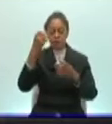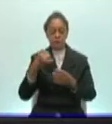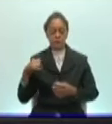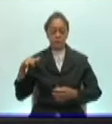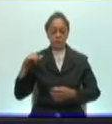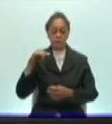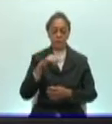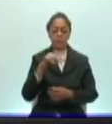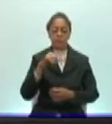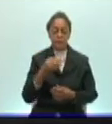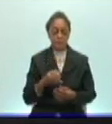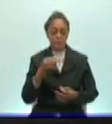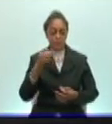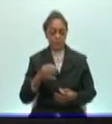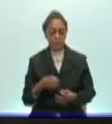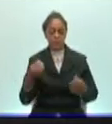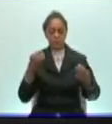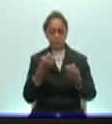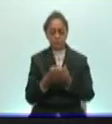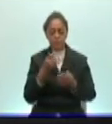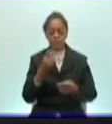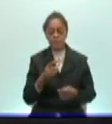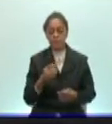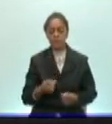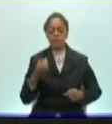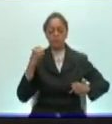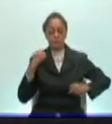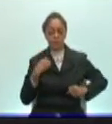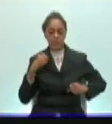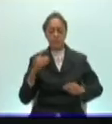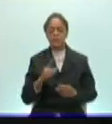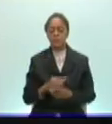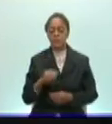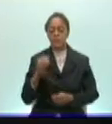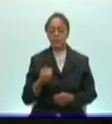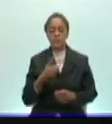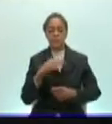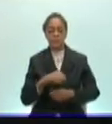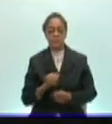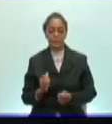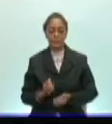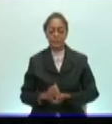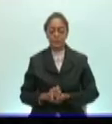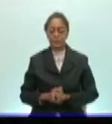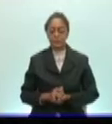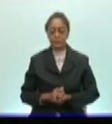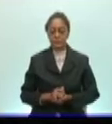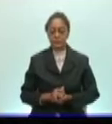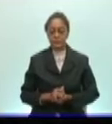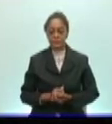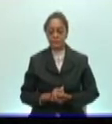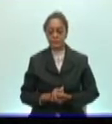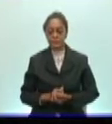aviones que son habitualmente interceptados por el ejército rebelde y las milicias.